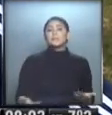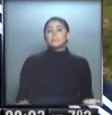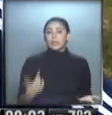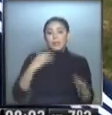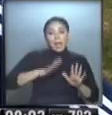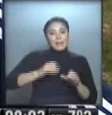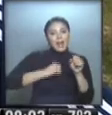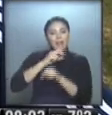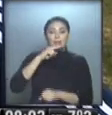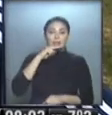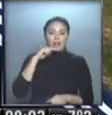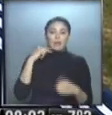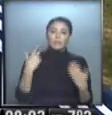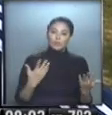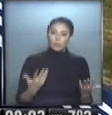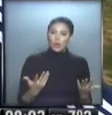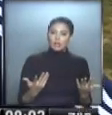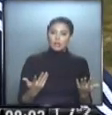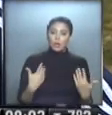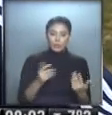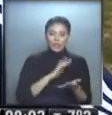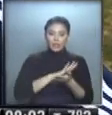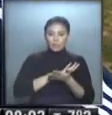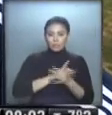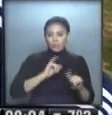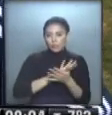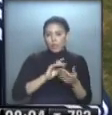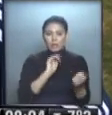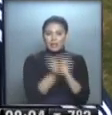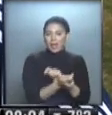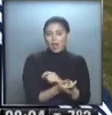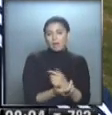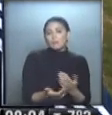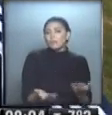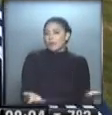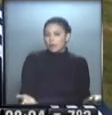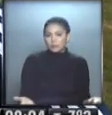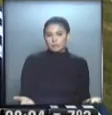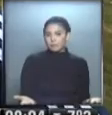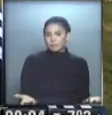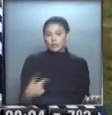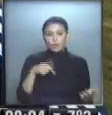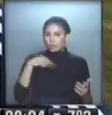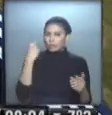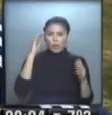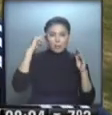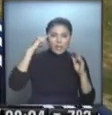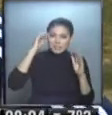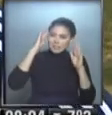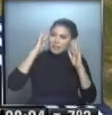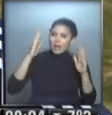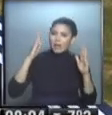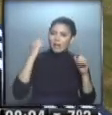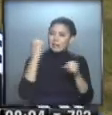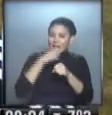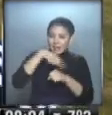Hay que esperar al viernes, obviamente, porque puede haber novedades, pero bueno, más que nada pensando en